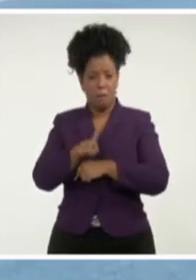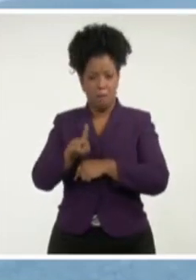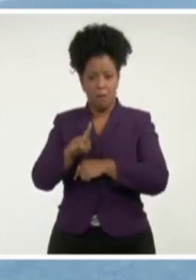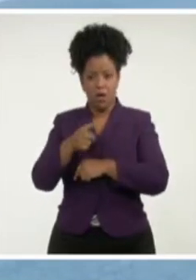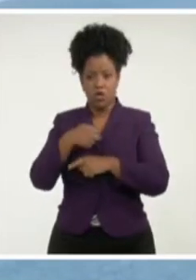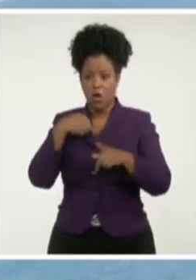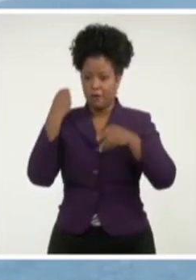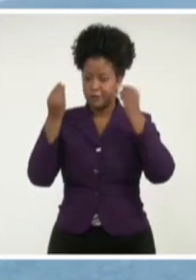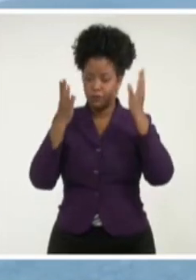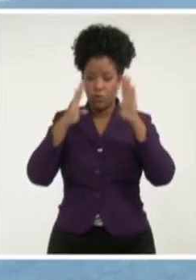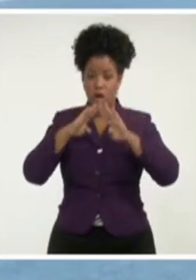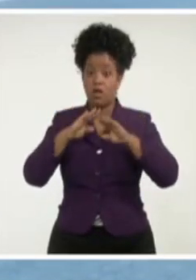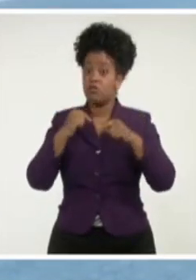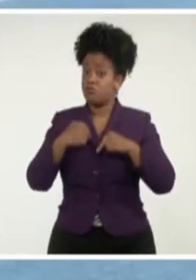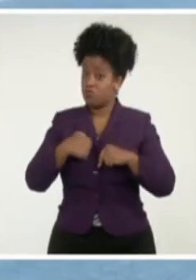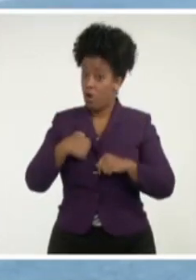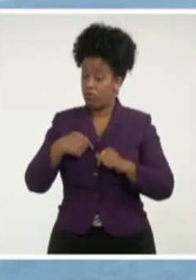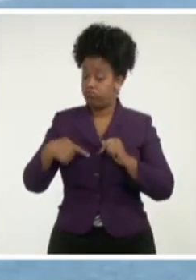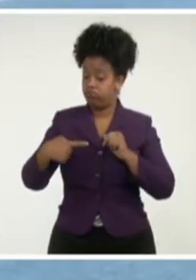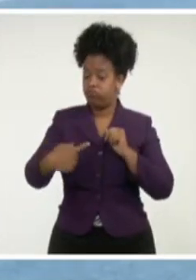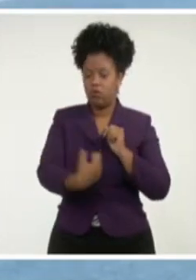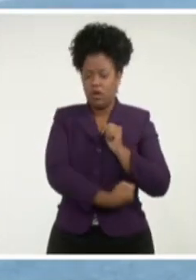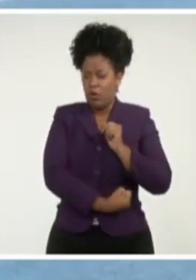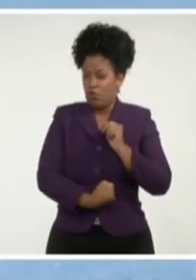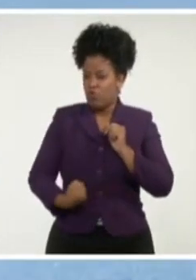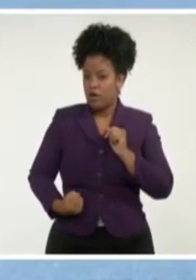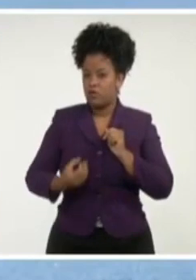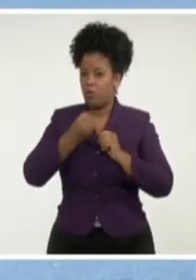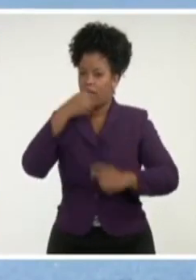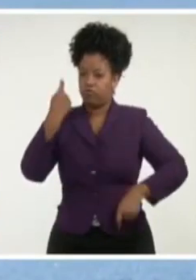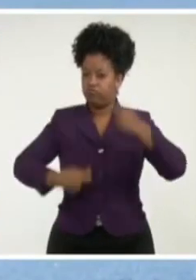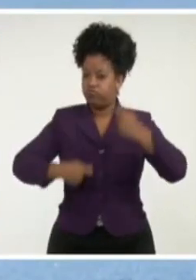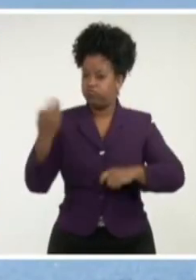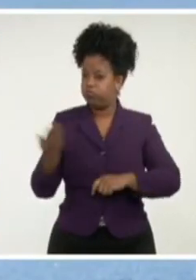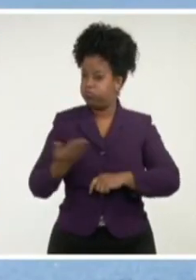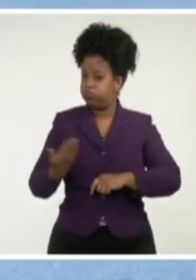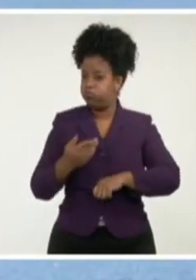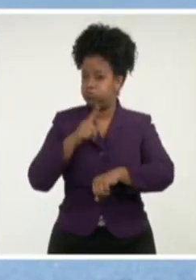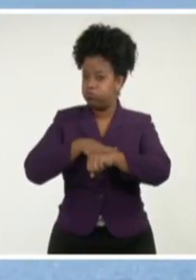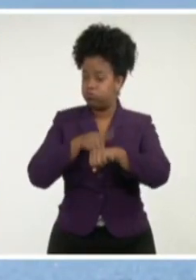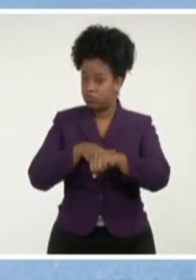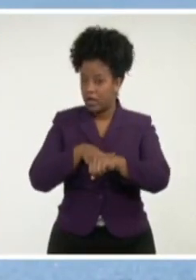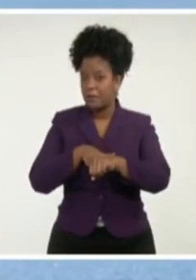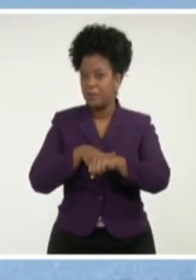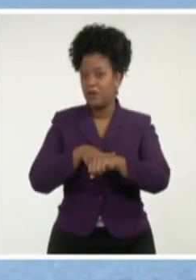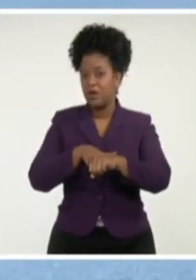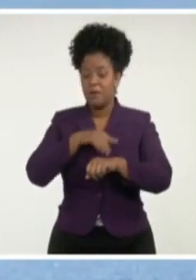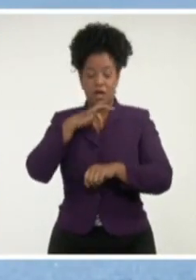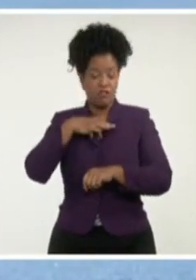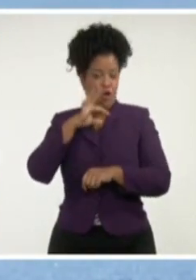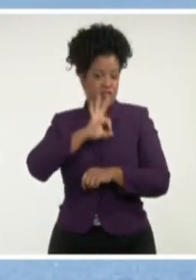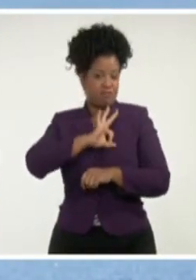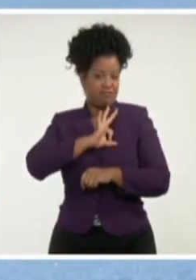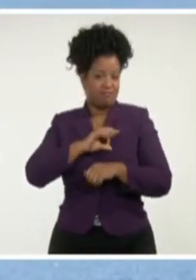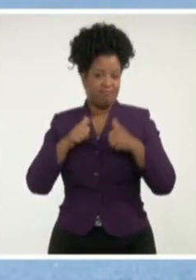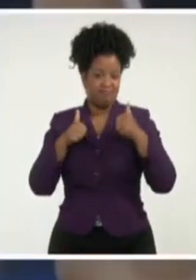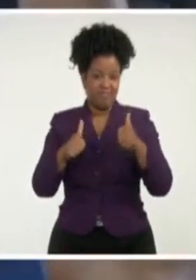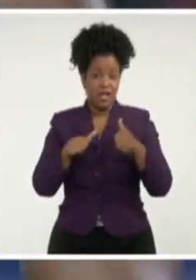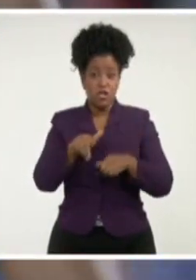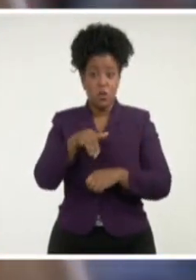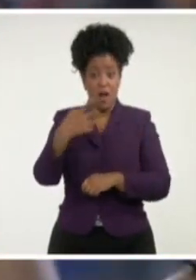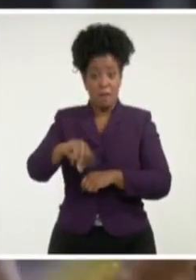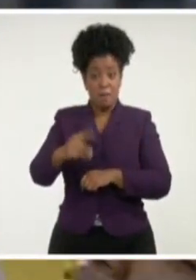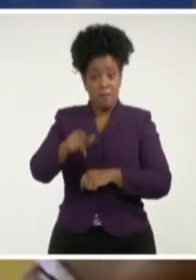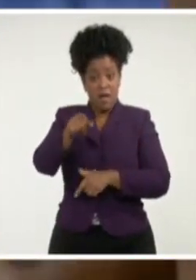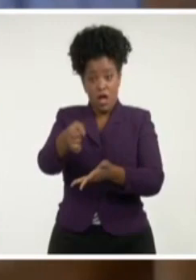Me esfuerzo cada día por tener mejores marcas, por hacer buenos tiempos, para mi satisfacción, la satisfacción de mi entrenador y mi guía, de